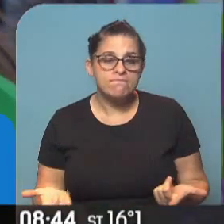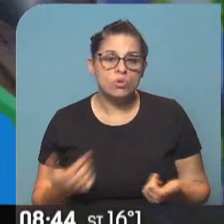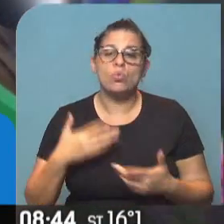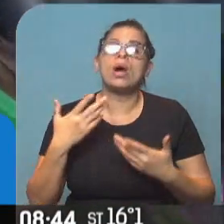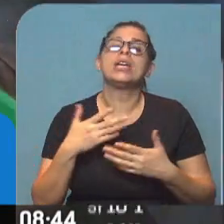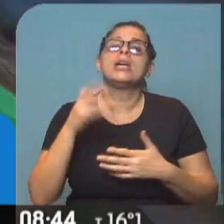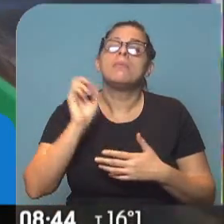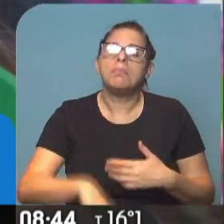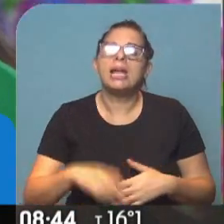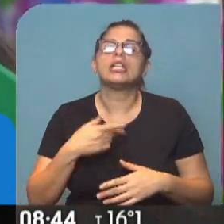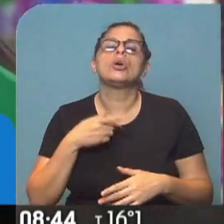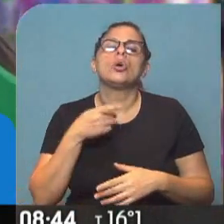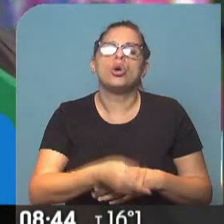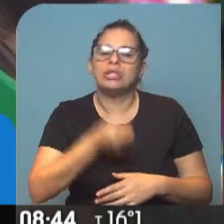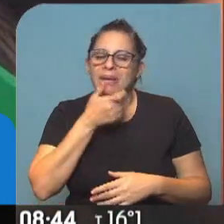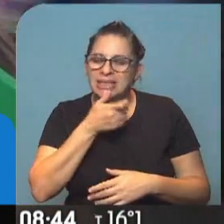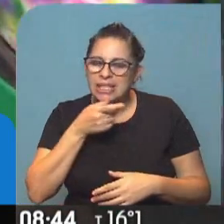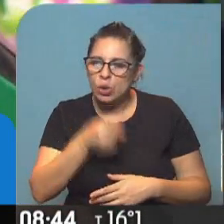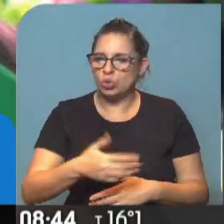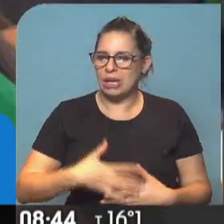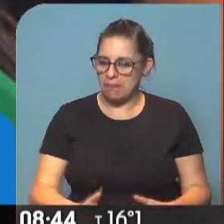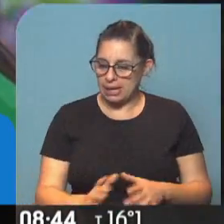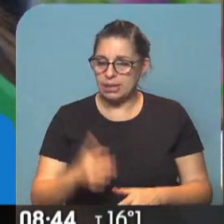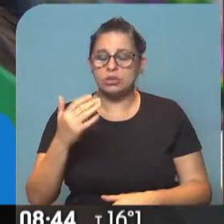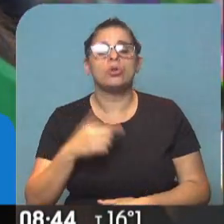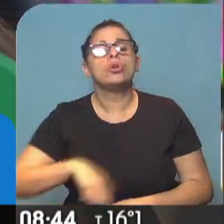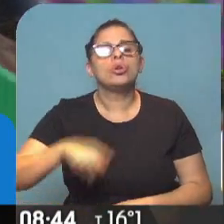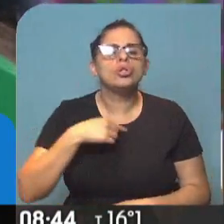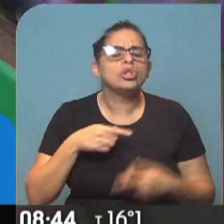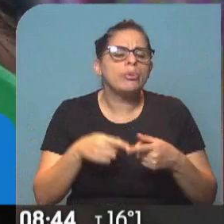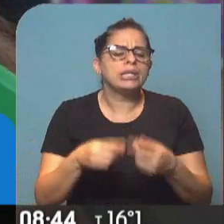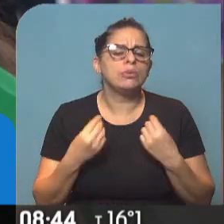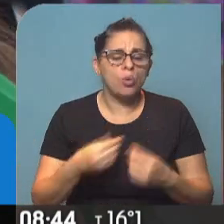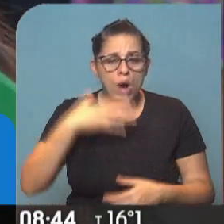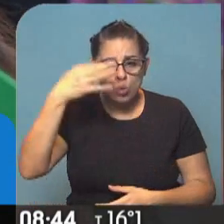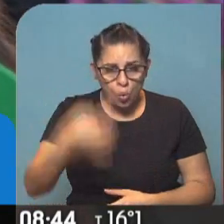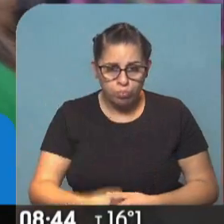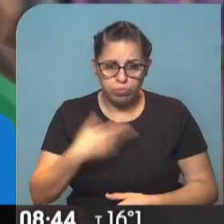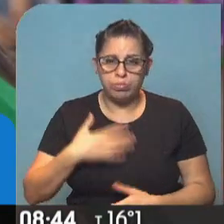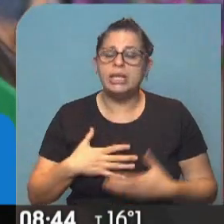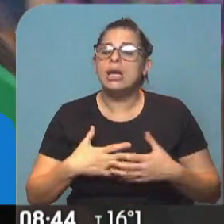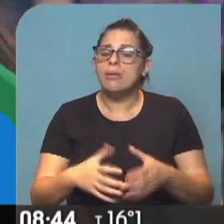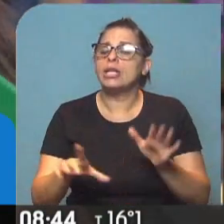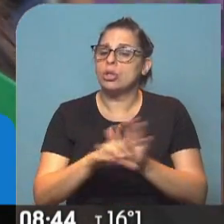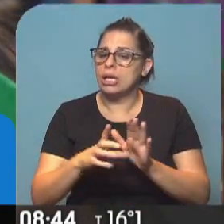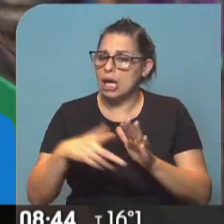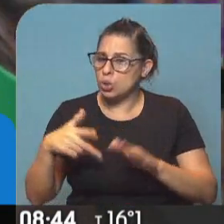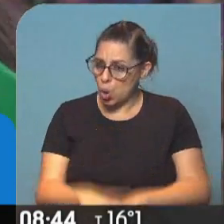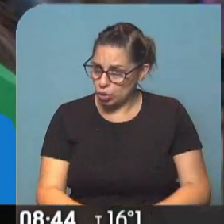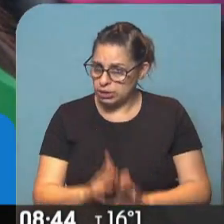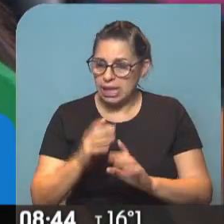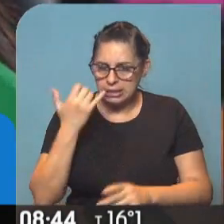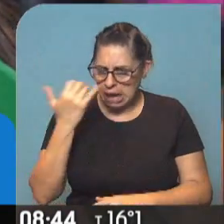programas de anticoncepción. Entonces básicamente estamos buscando que se cumpla con la interrupción legal del embarazo, con las que